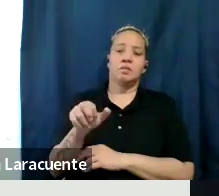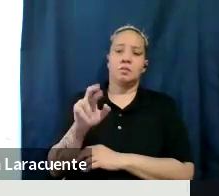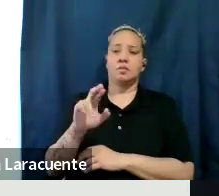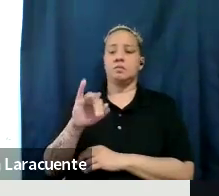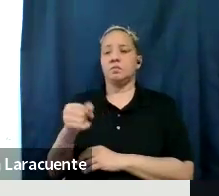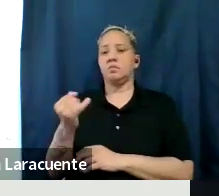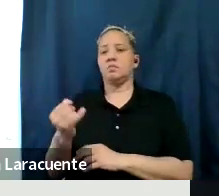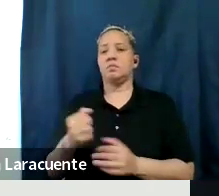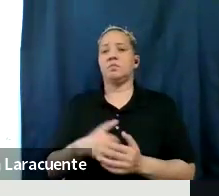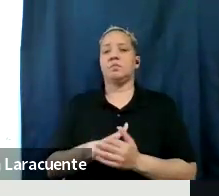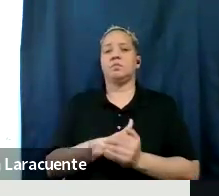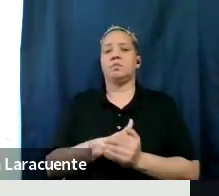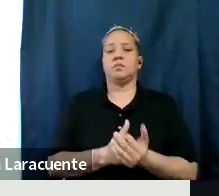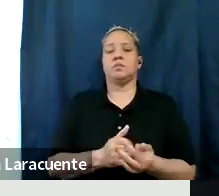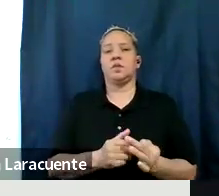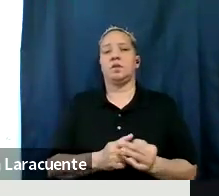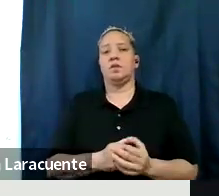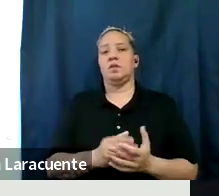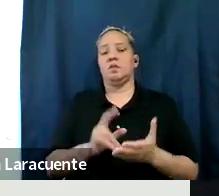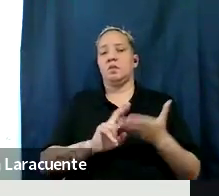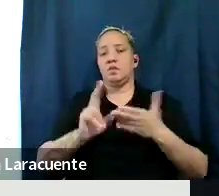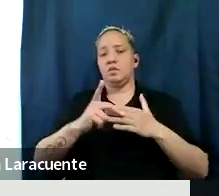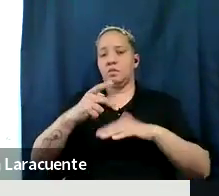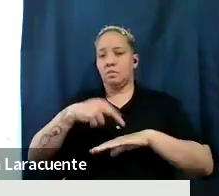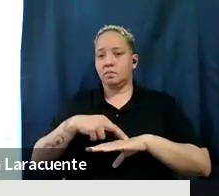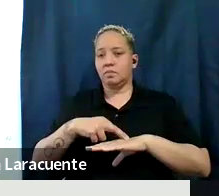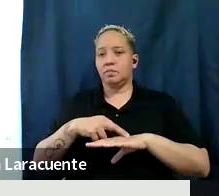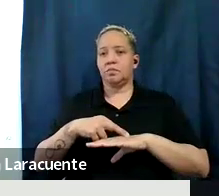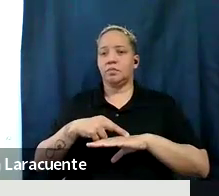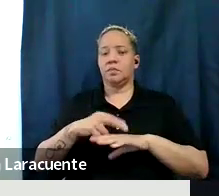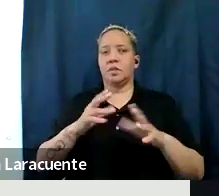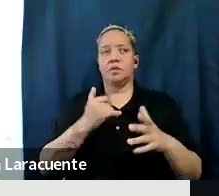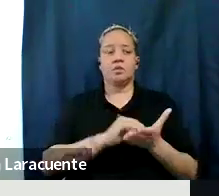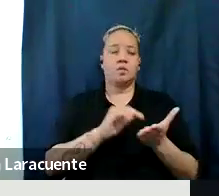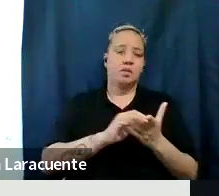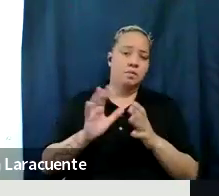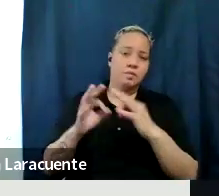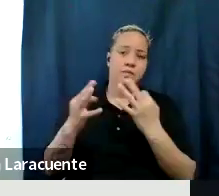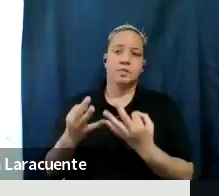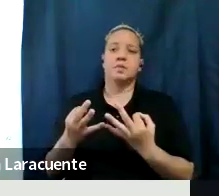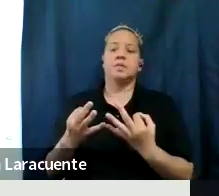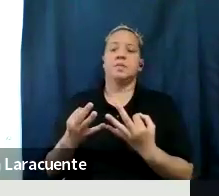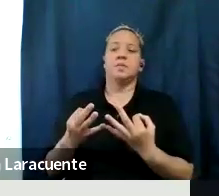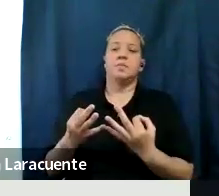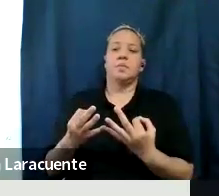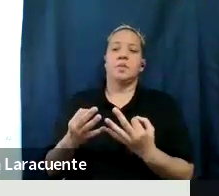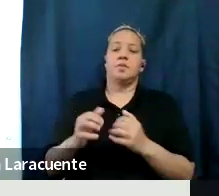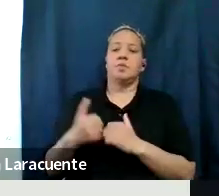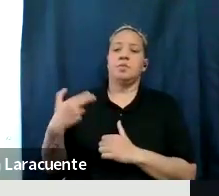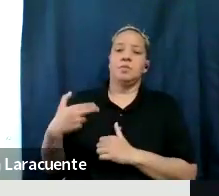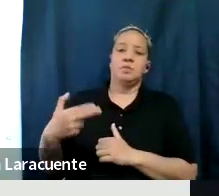dejó a la Universidad de Puerto Rico, no, perdón, dejó a su familia como